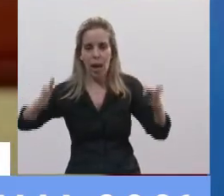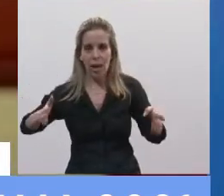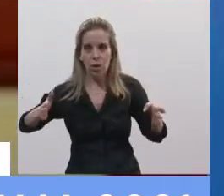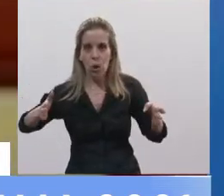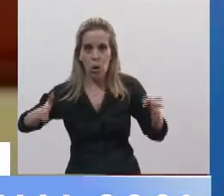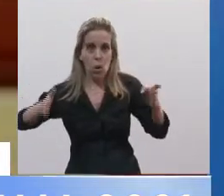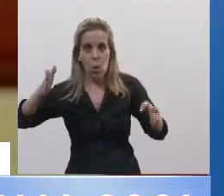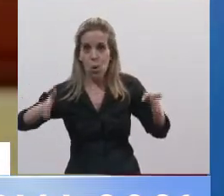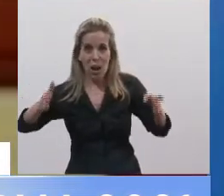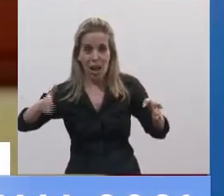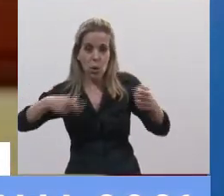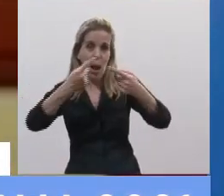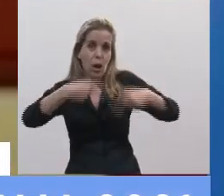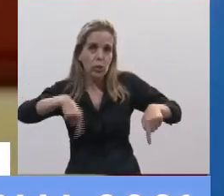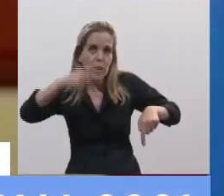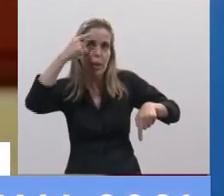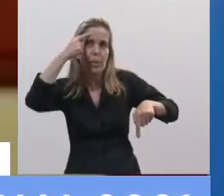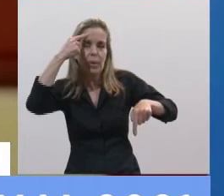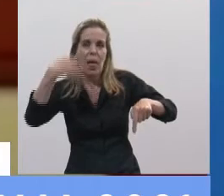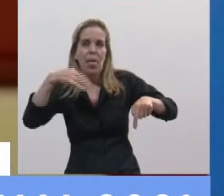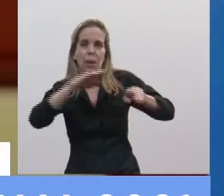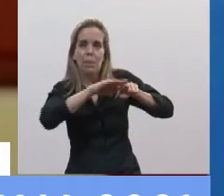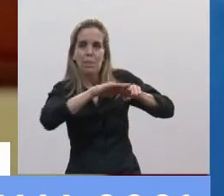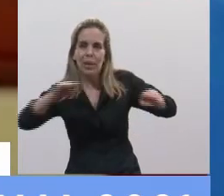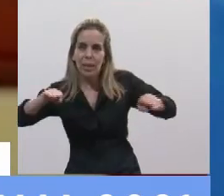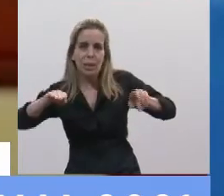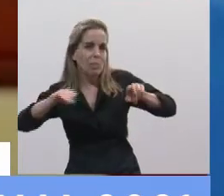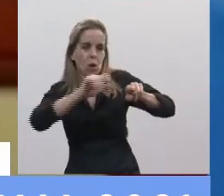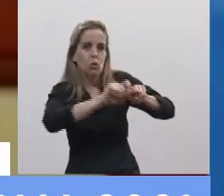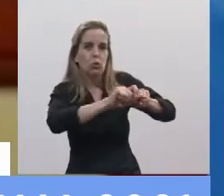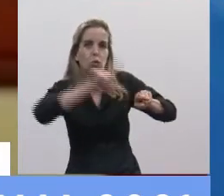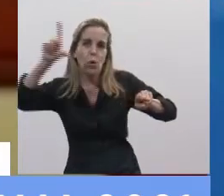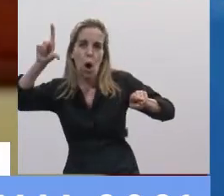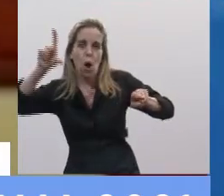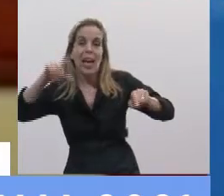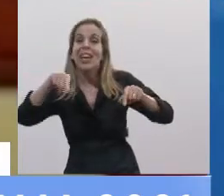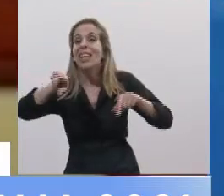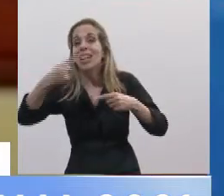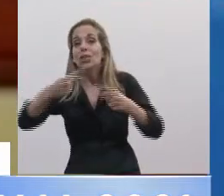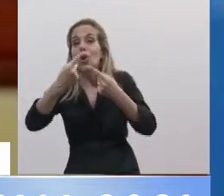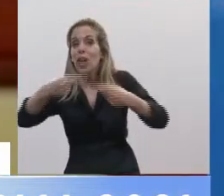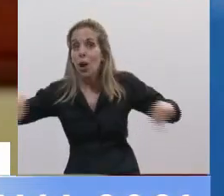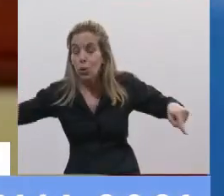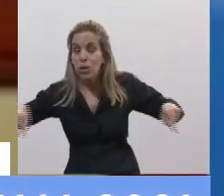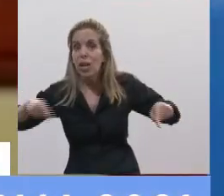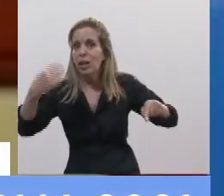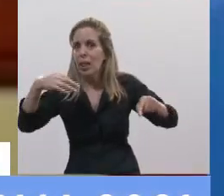que no debería haber subido, subió, y todo aquello que no debería haber bajado, bajó, con lo